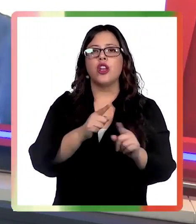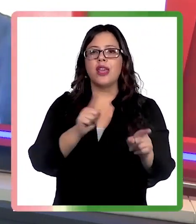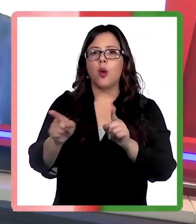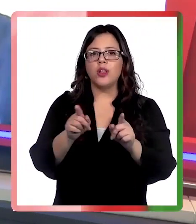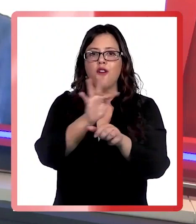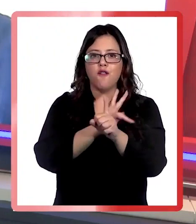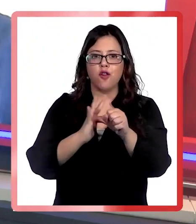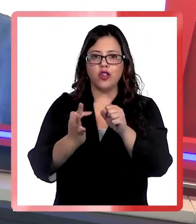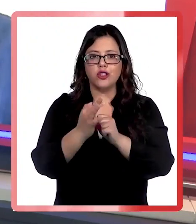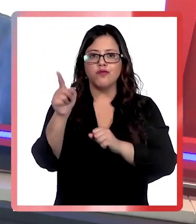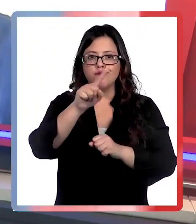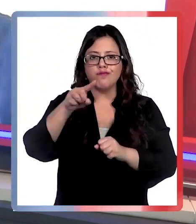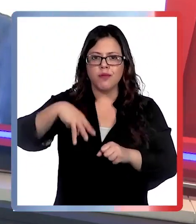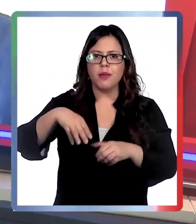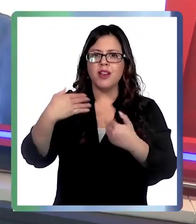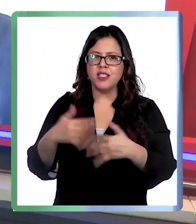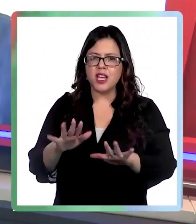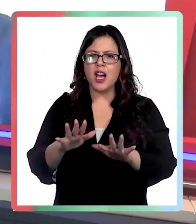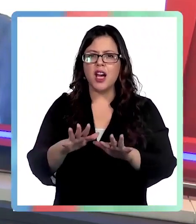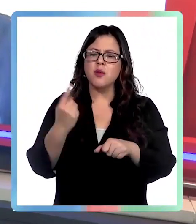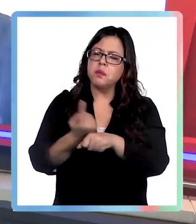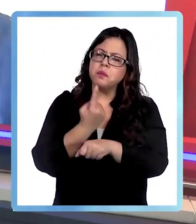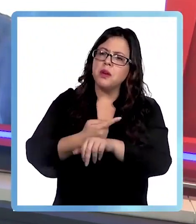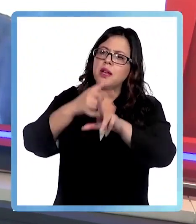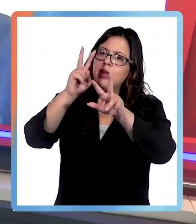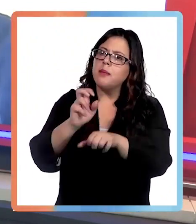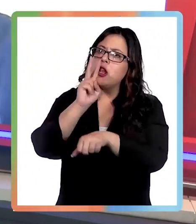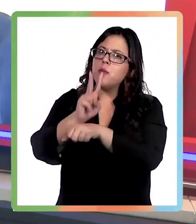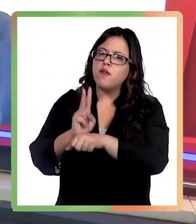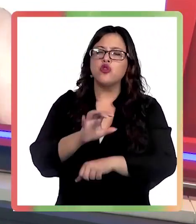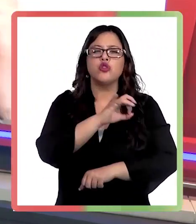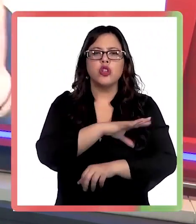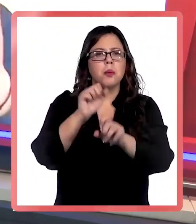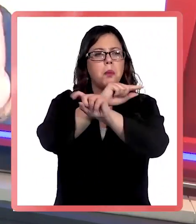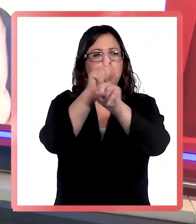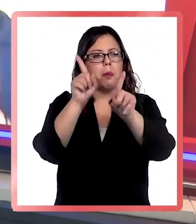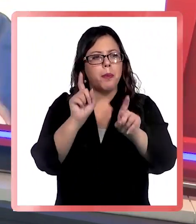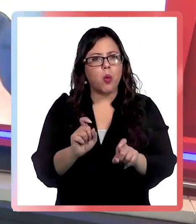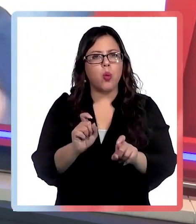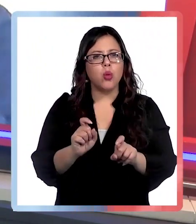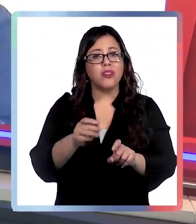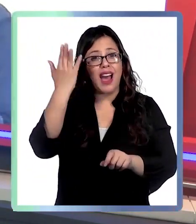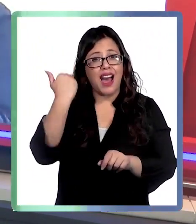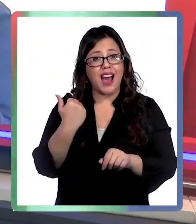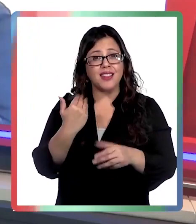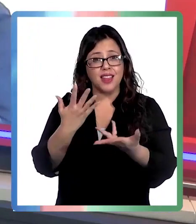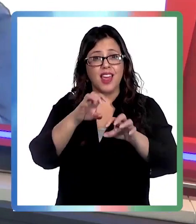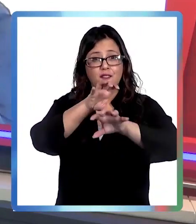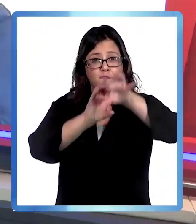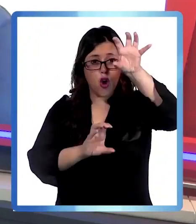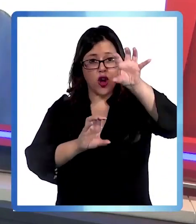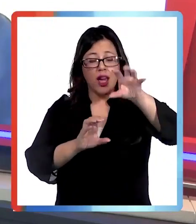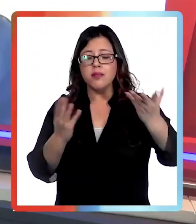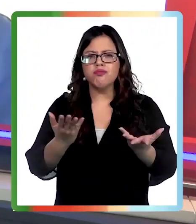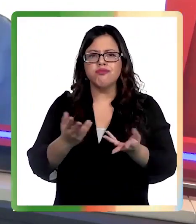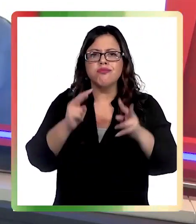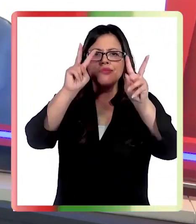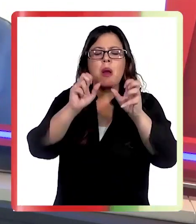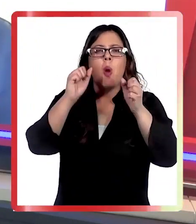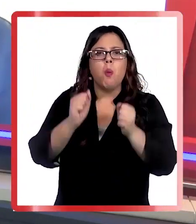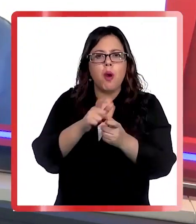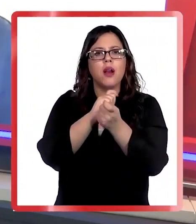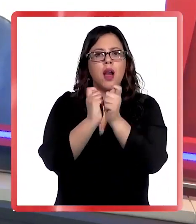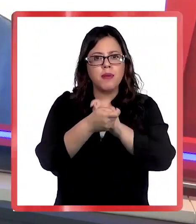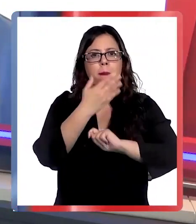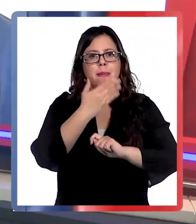SM. Estábamos hablando de esta especie de radiografía del profesorado en Chile y nos preguntábamos hacia el final de la conversación en el bloque anterior qué